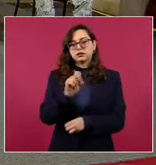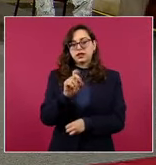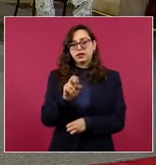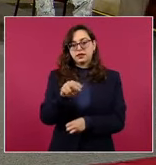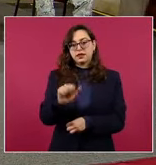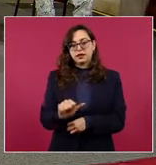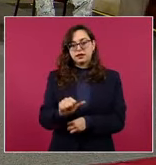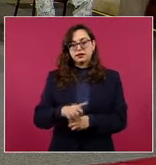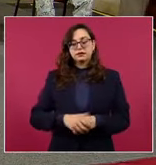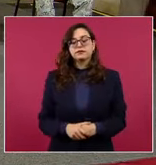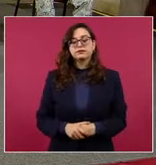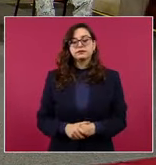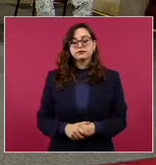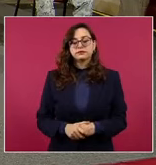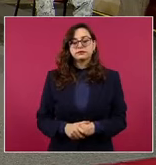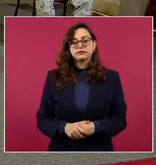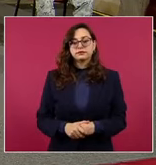Uno de los